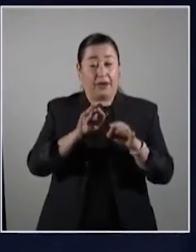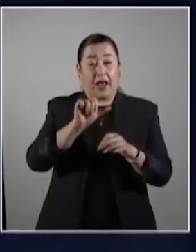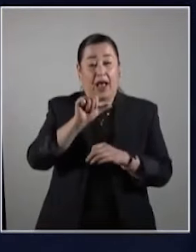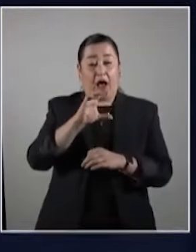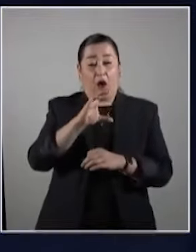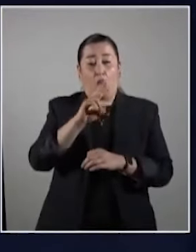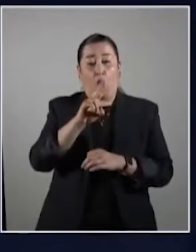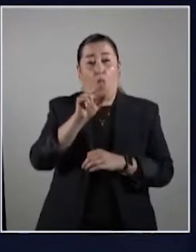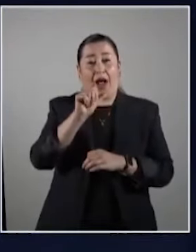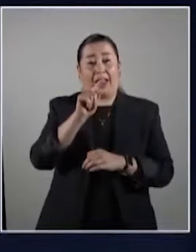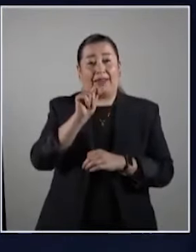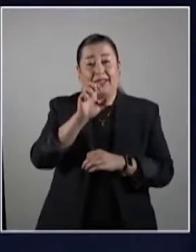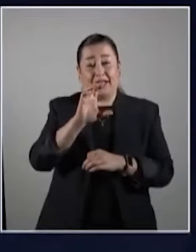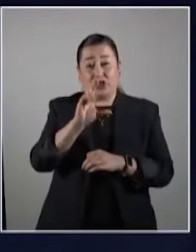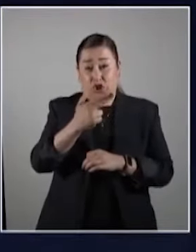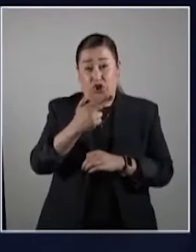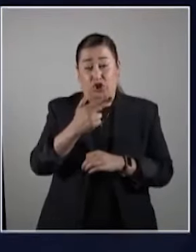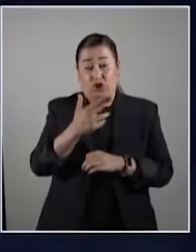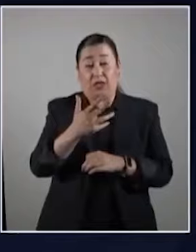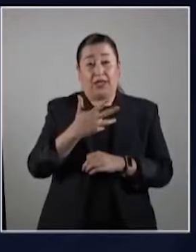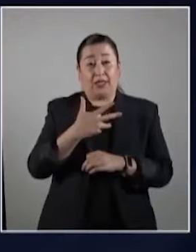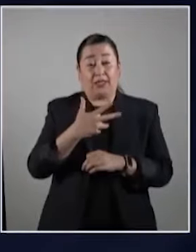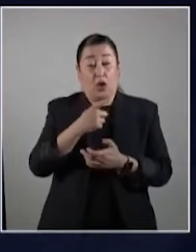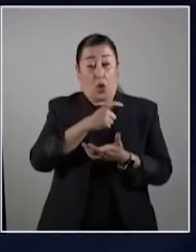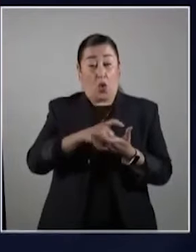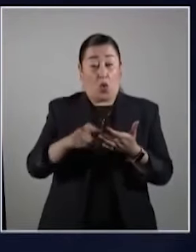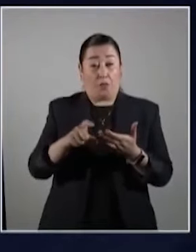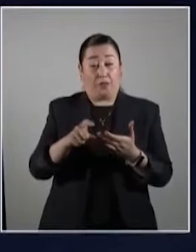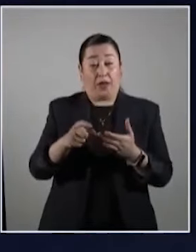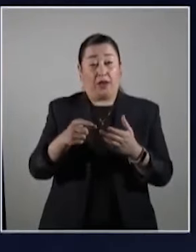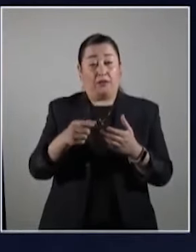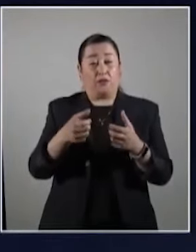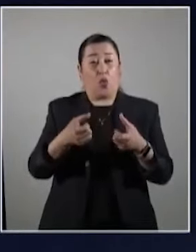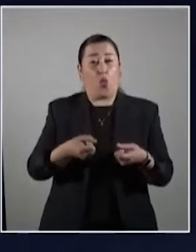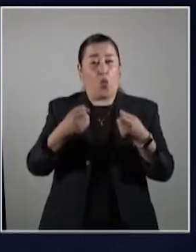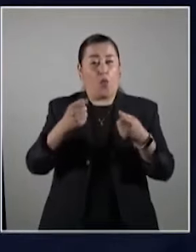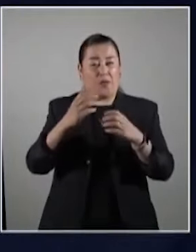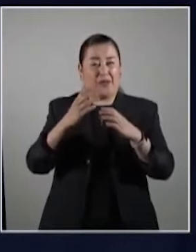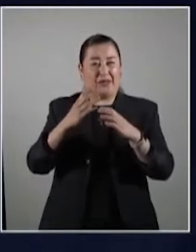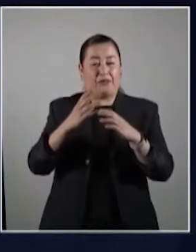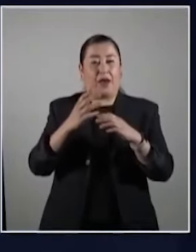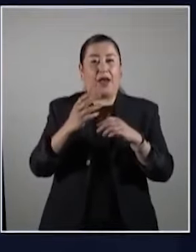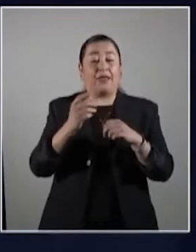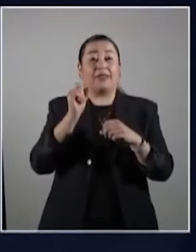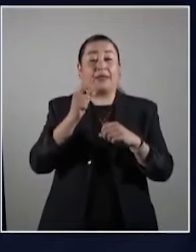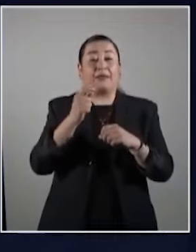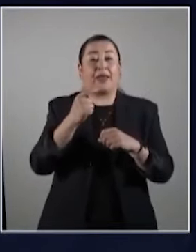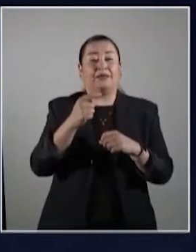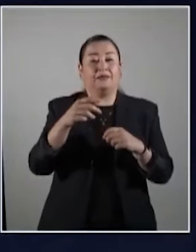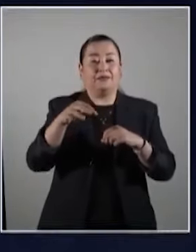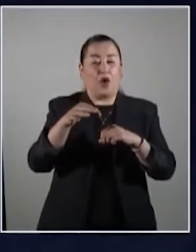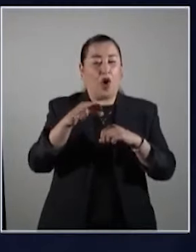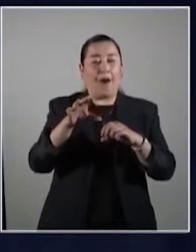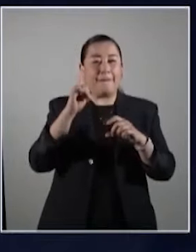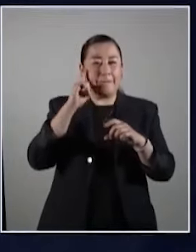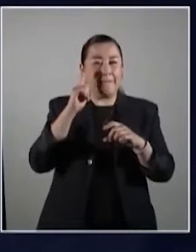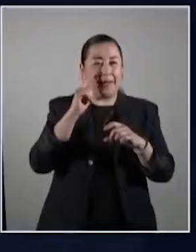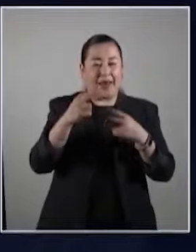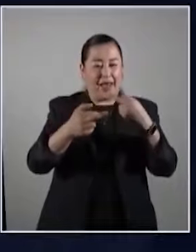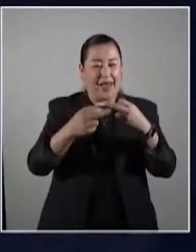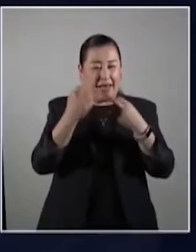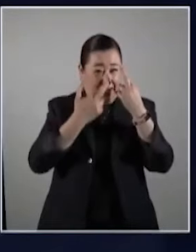comprado cuatro Torres de ceteo hemos comprado máquinas de barillo estamos comprando un georadar la inversión que tenemos es de